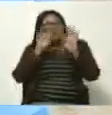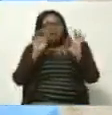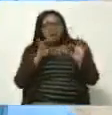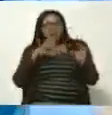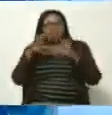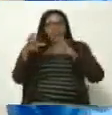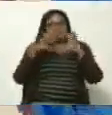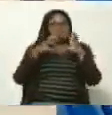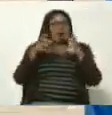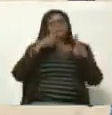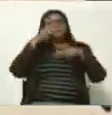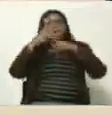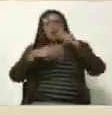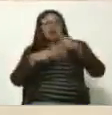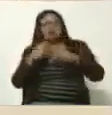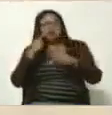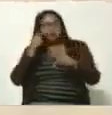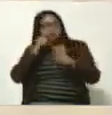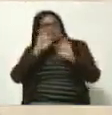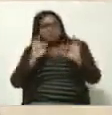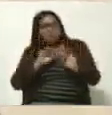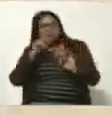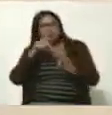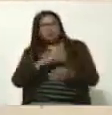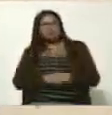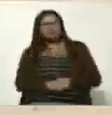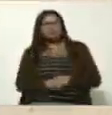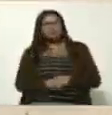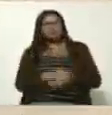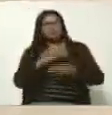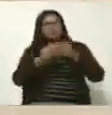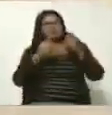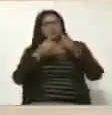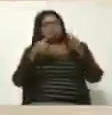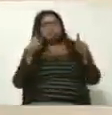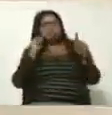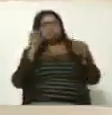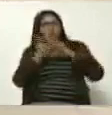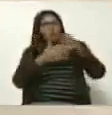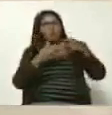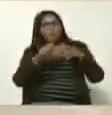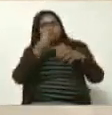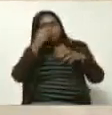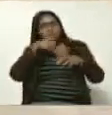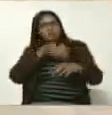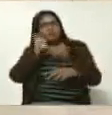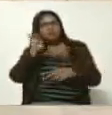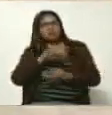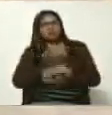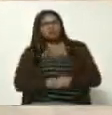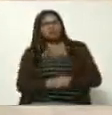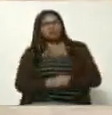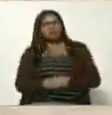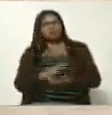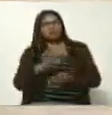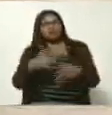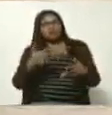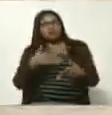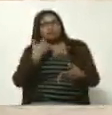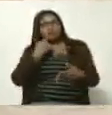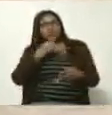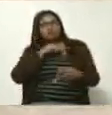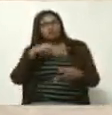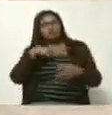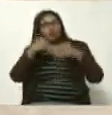mezquindad política de estos actores genera evidentemente una crisis alimentaria en el país. Lo que podemos decir nosotros es